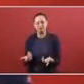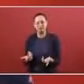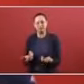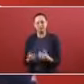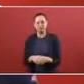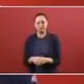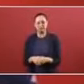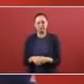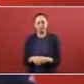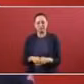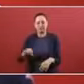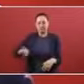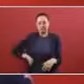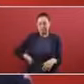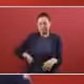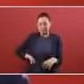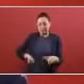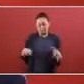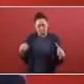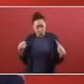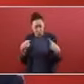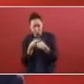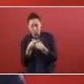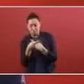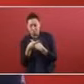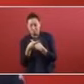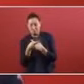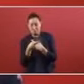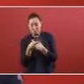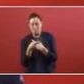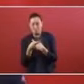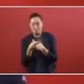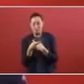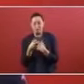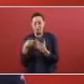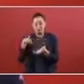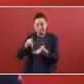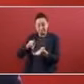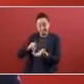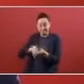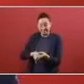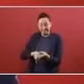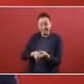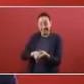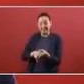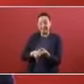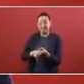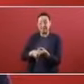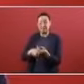Conflictos de intereses en estas